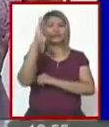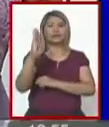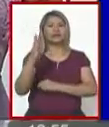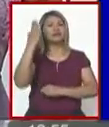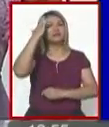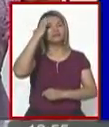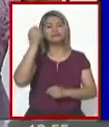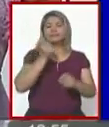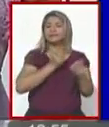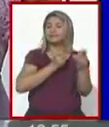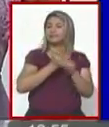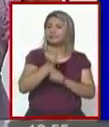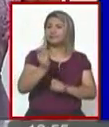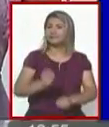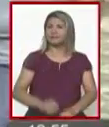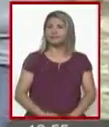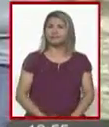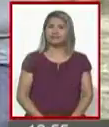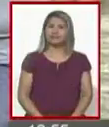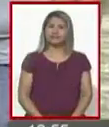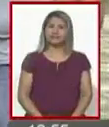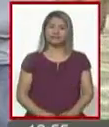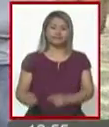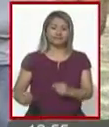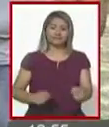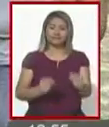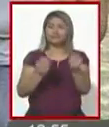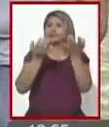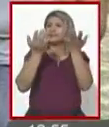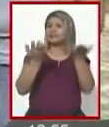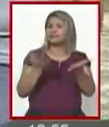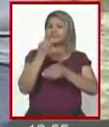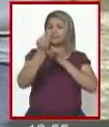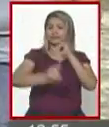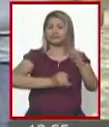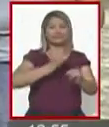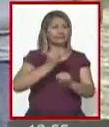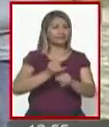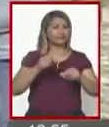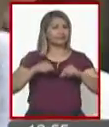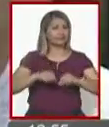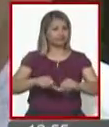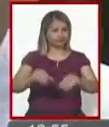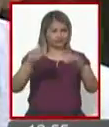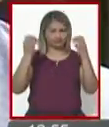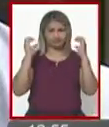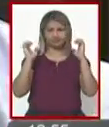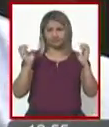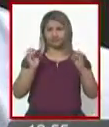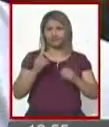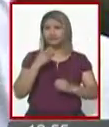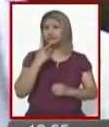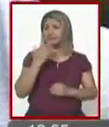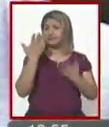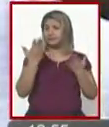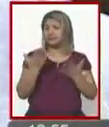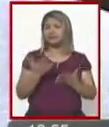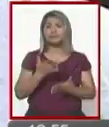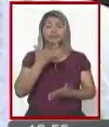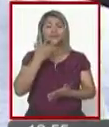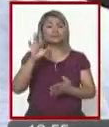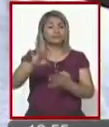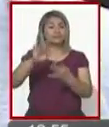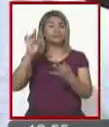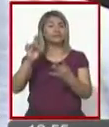brasil porque se ven perjudicados el transporte pesado internacional sigue en emergencia denuncian que existe preferencia